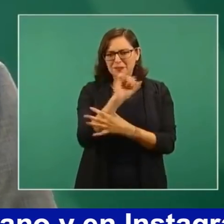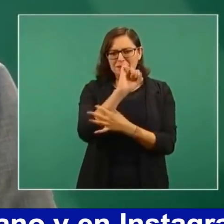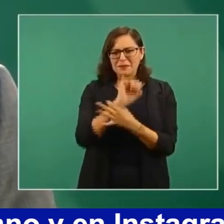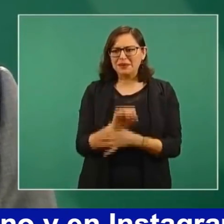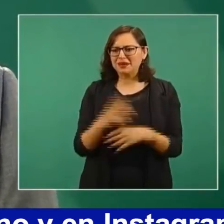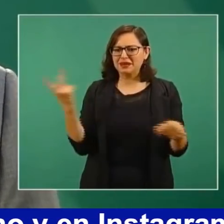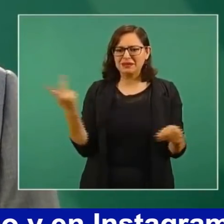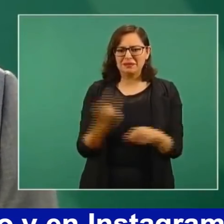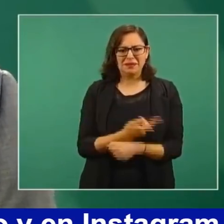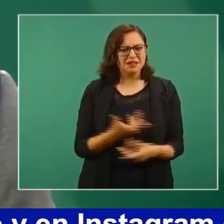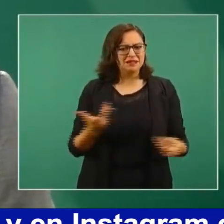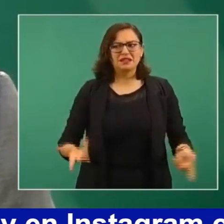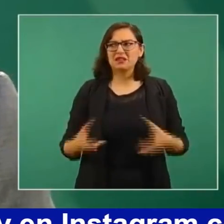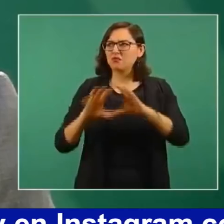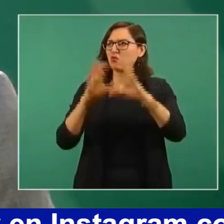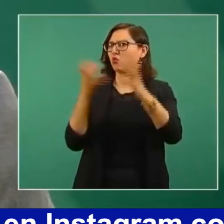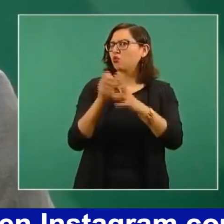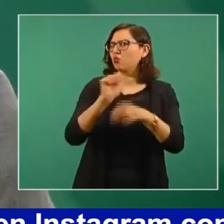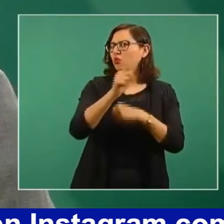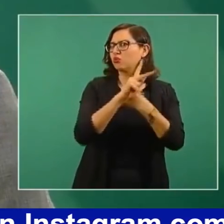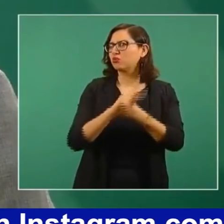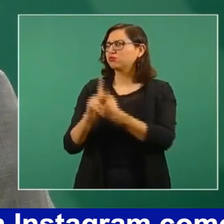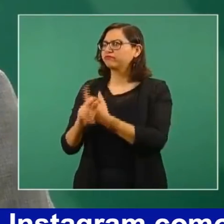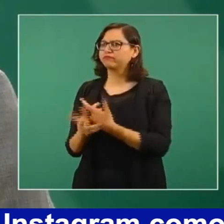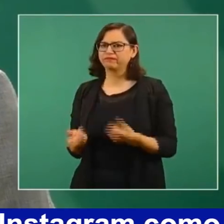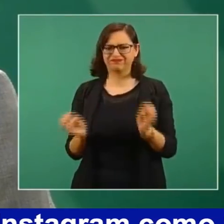es una falta de respeto.